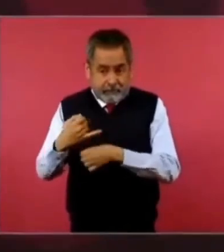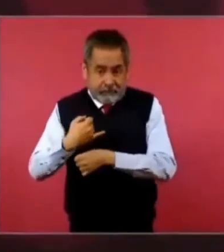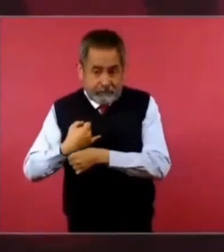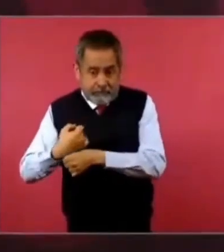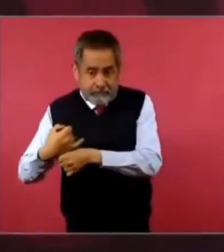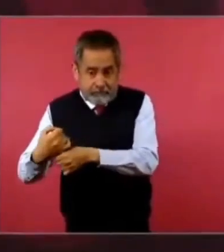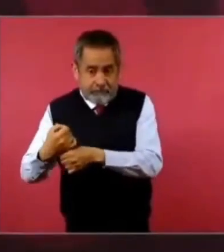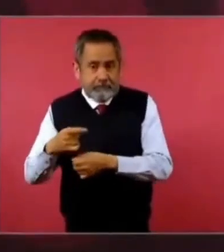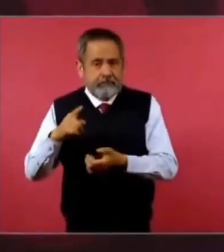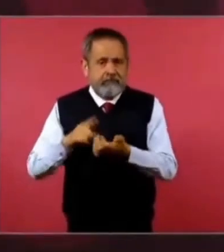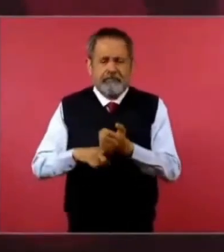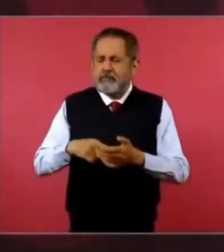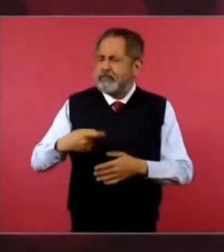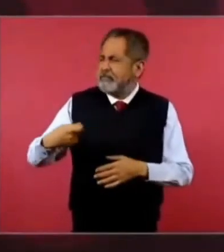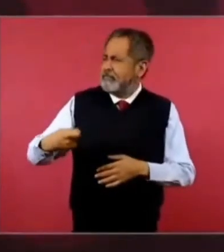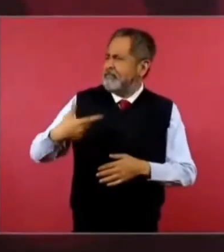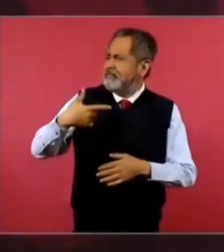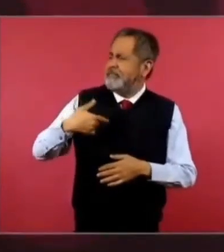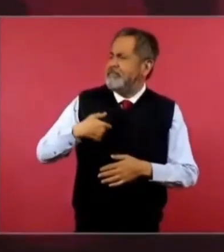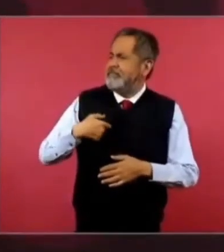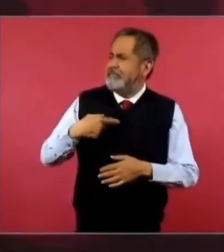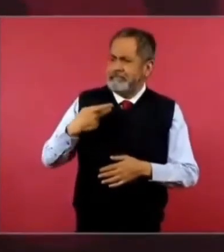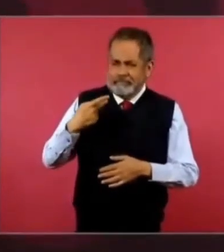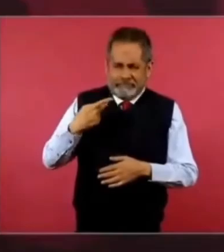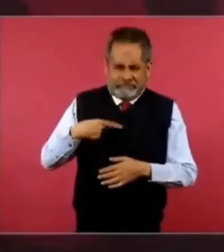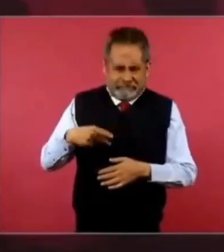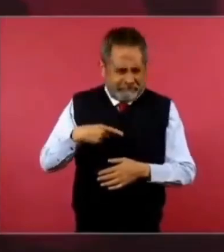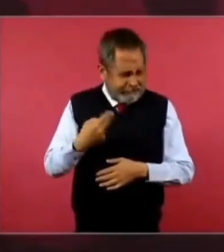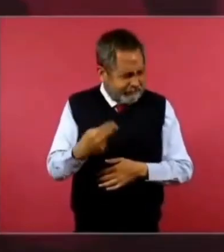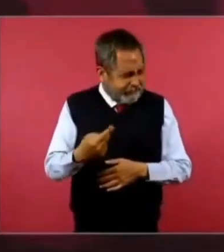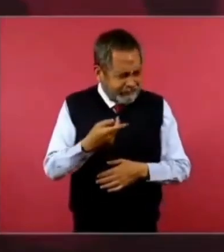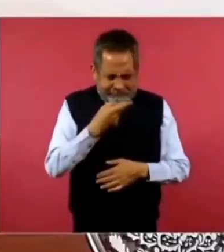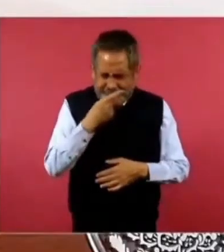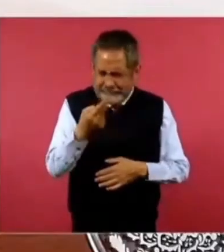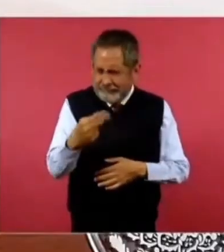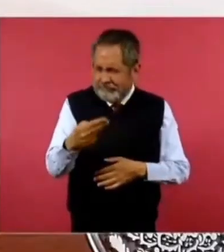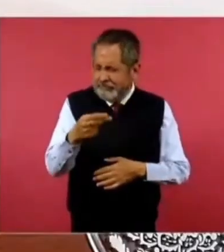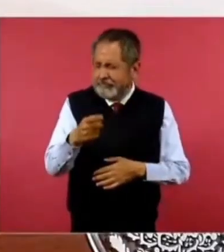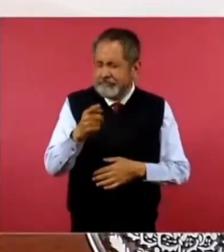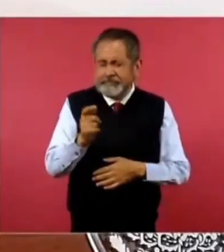como persona, tiene un nombre.